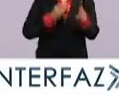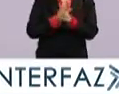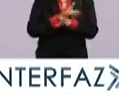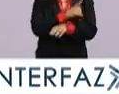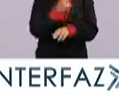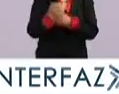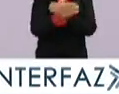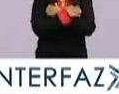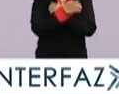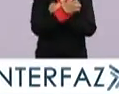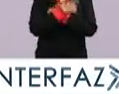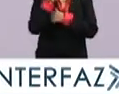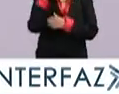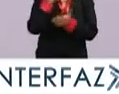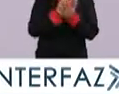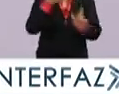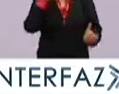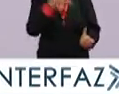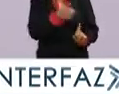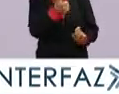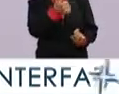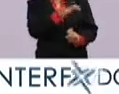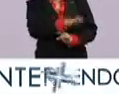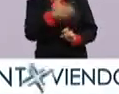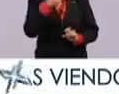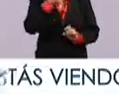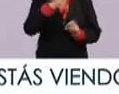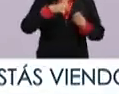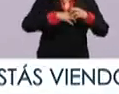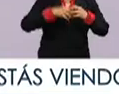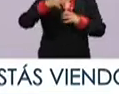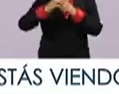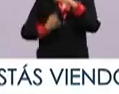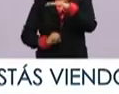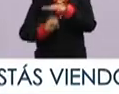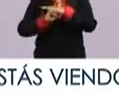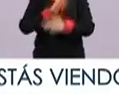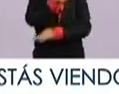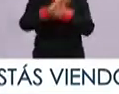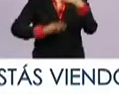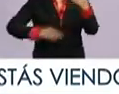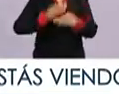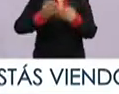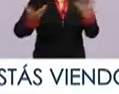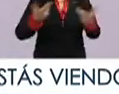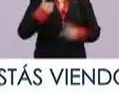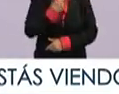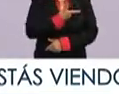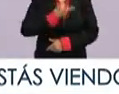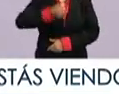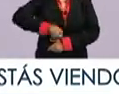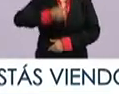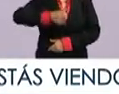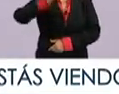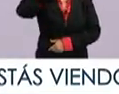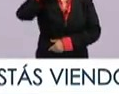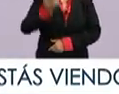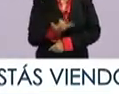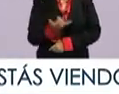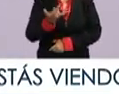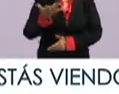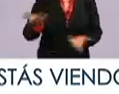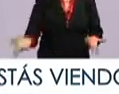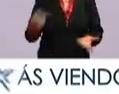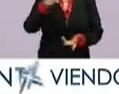la educación no es solo aquello que es obvio, sino es un andamiaje que sostiene todo lo que hacemos. Saludo con muchísimo gusto a mi compañera Griselda